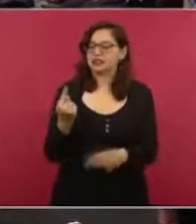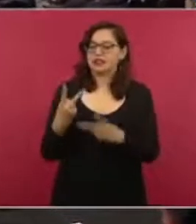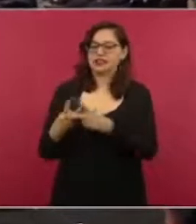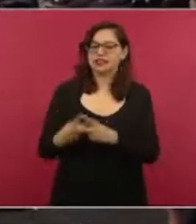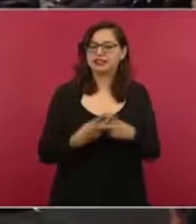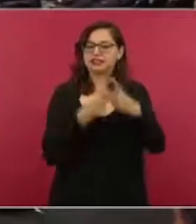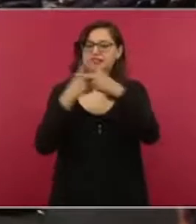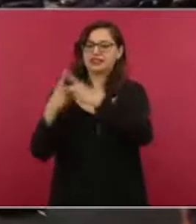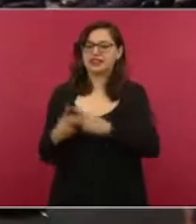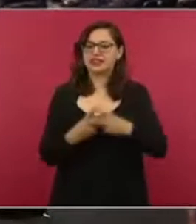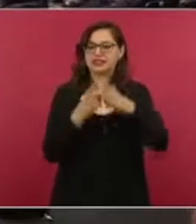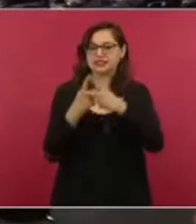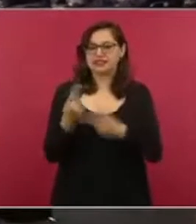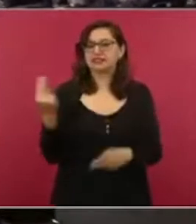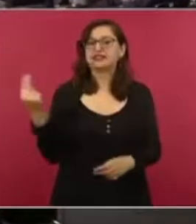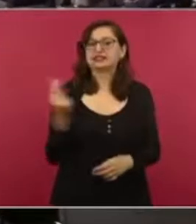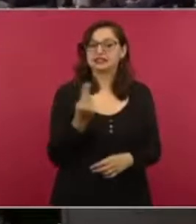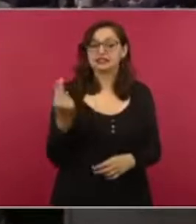¿no?